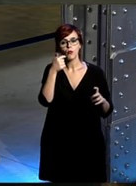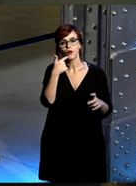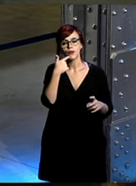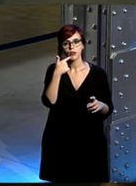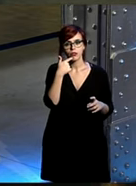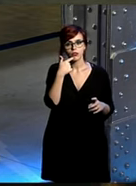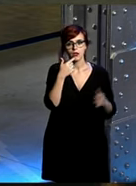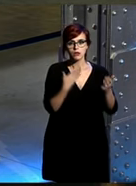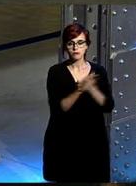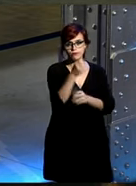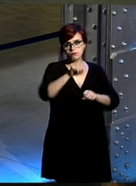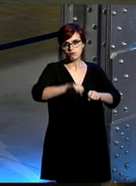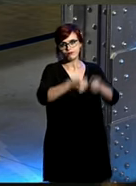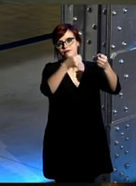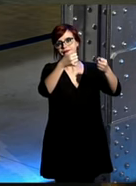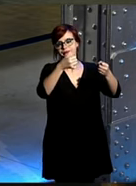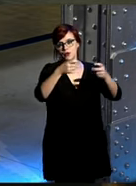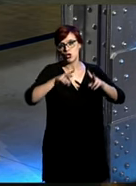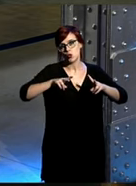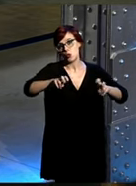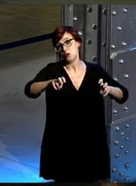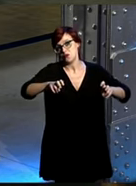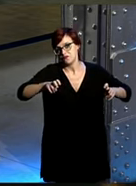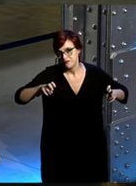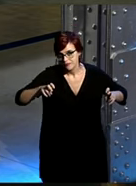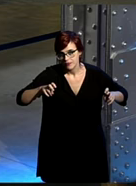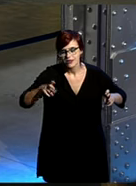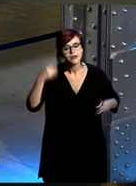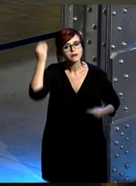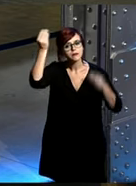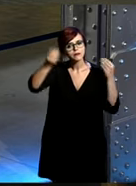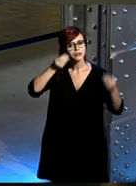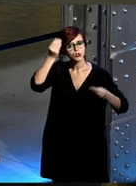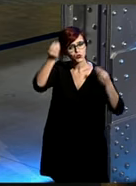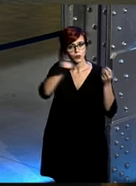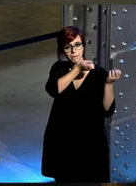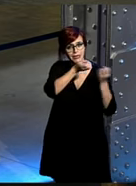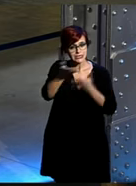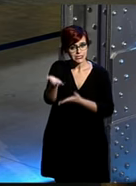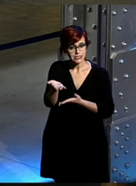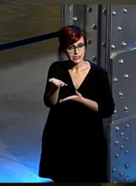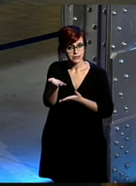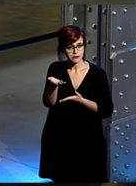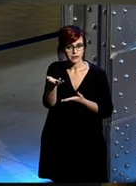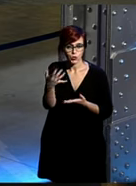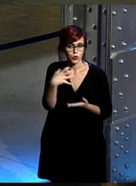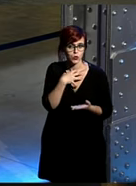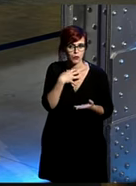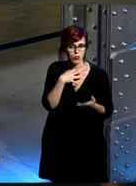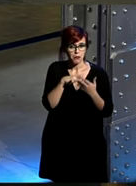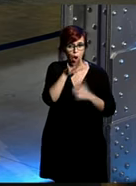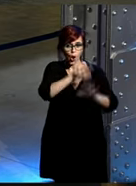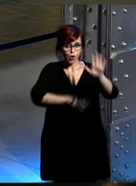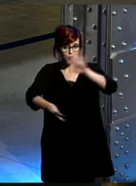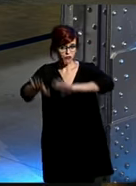de la que hace gala, ¿no? Yo creo que el mensaje, en cualquier caso, no puede ser más